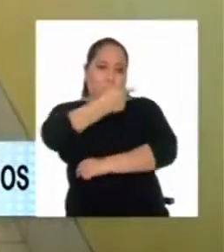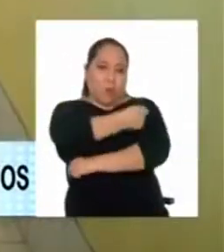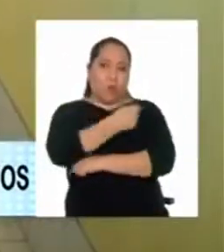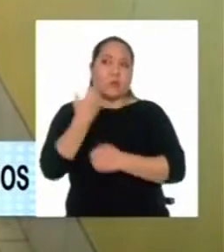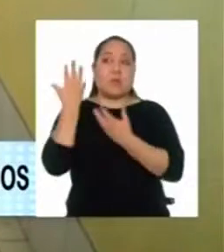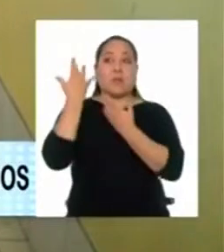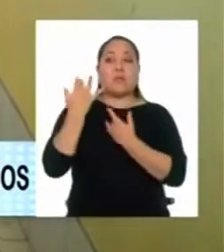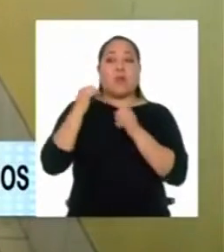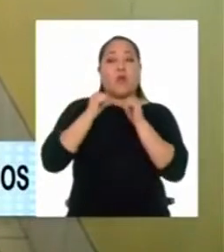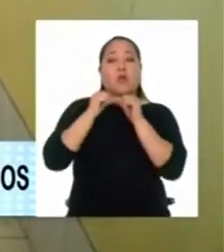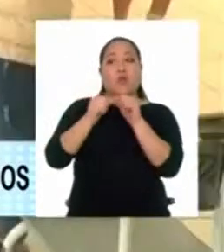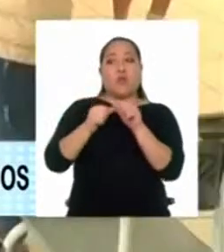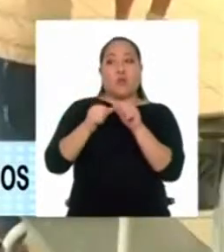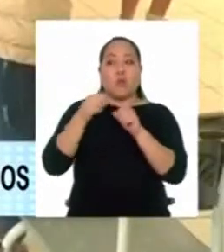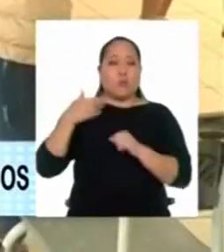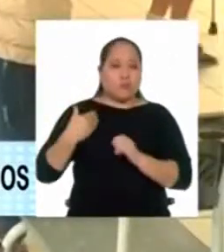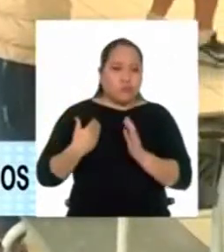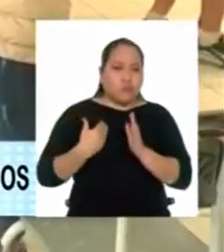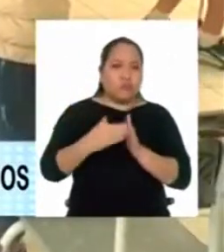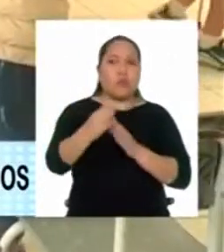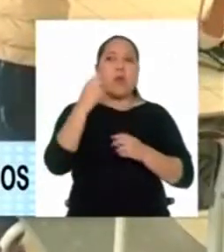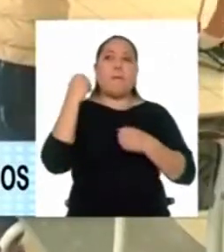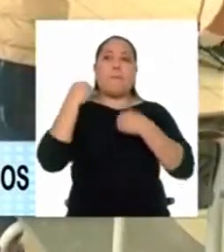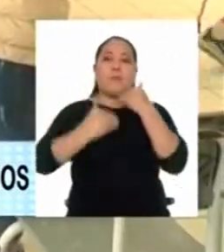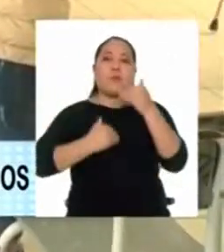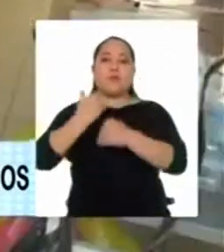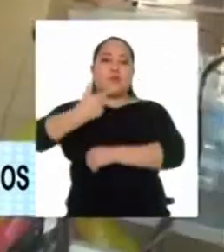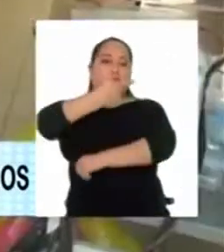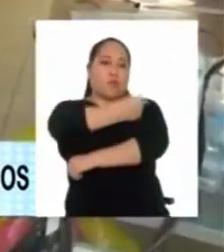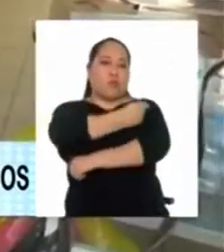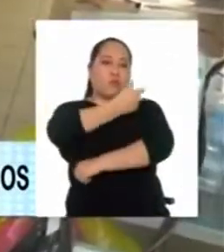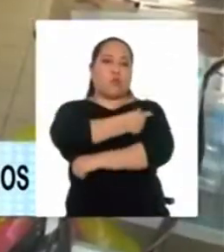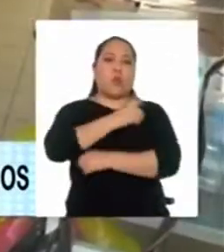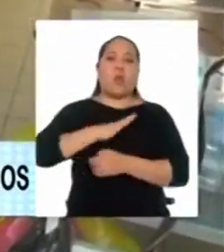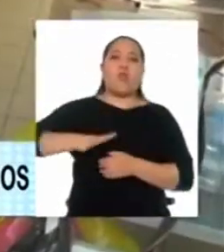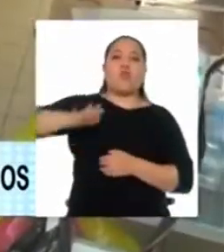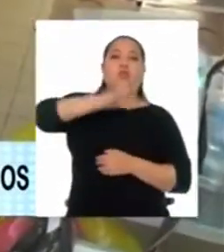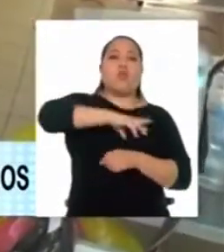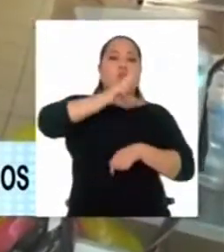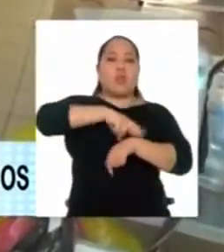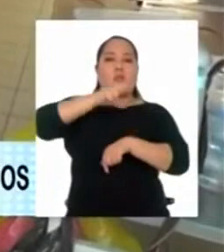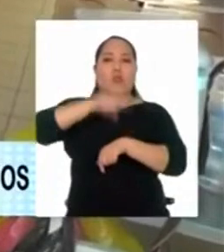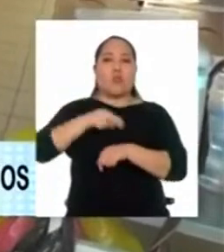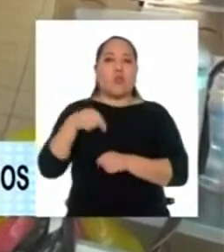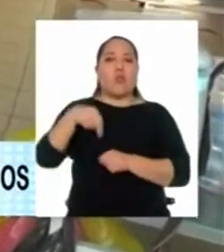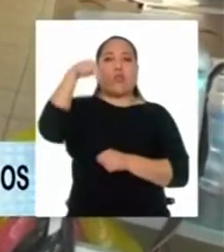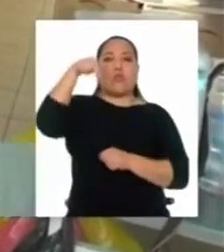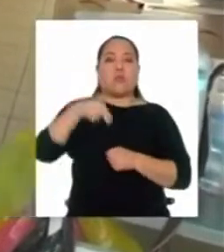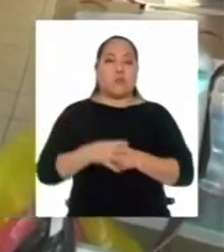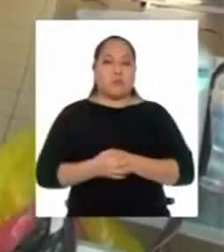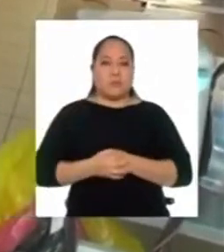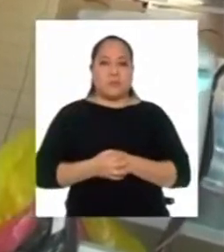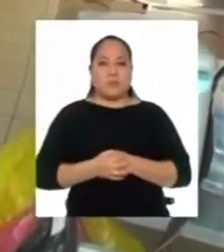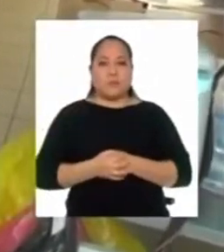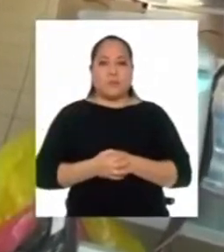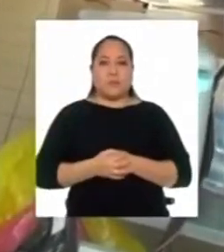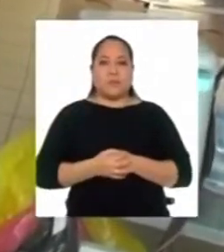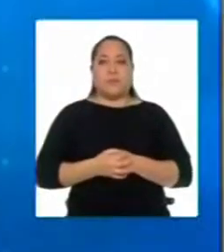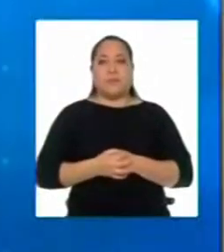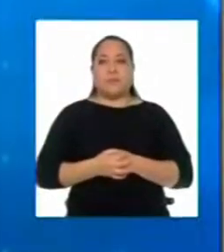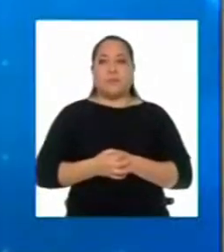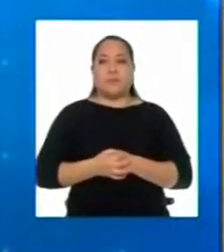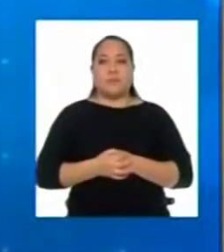se espera continuar avanzando con el proceso de inoculación en toda la región norteña.